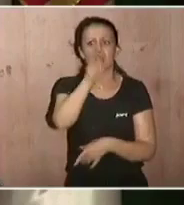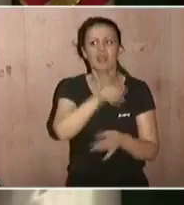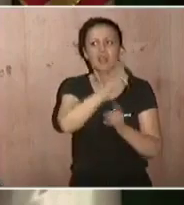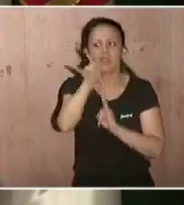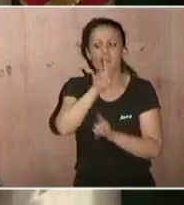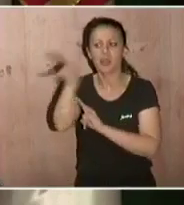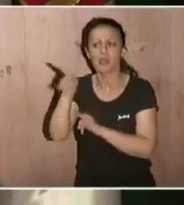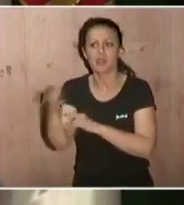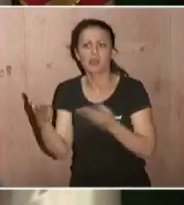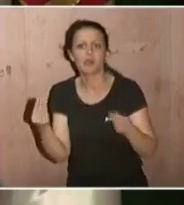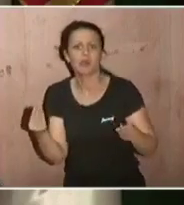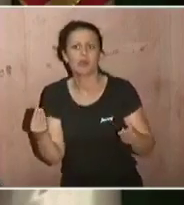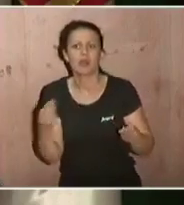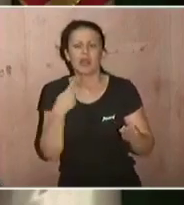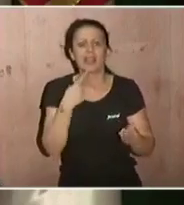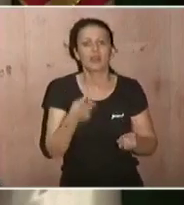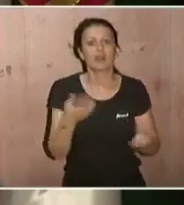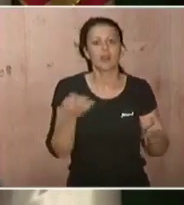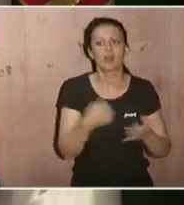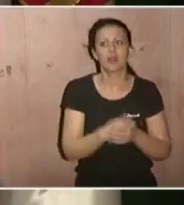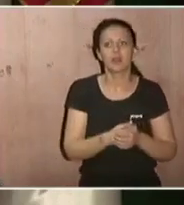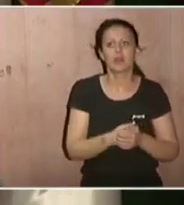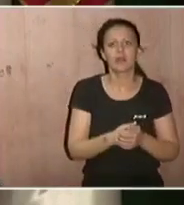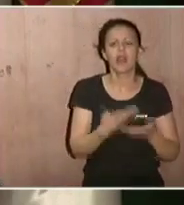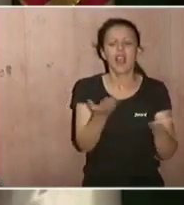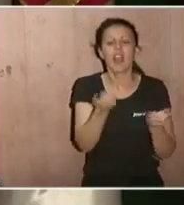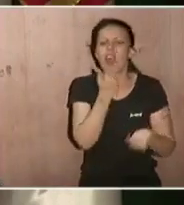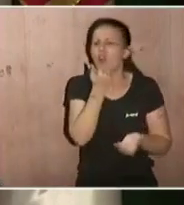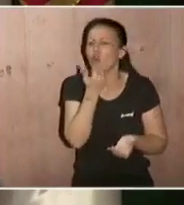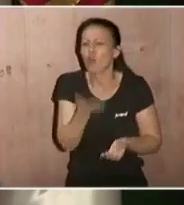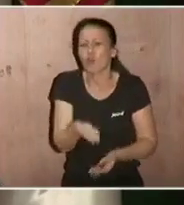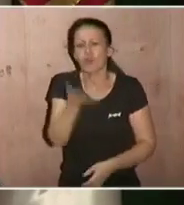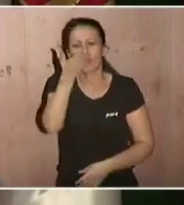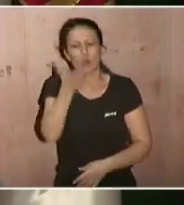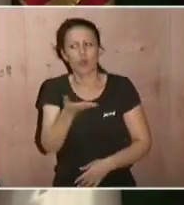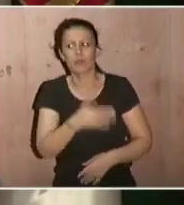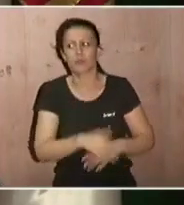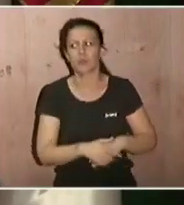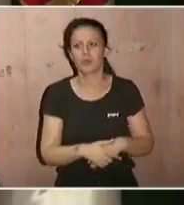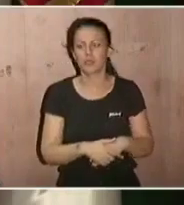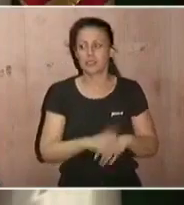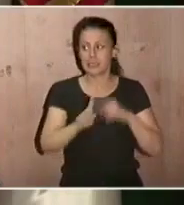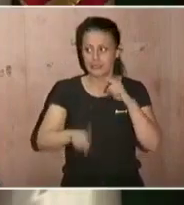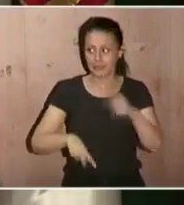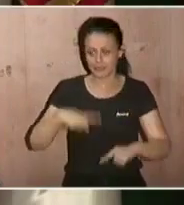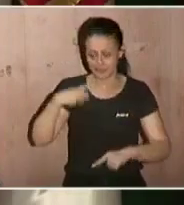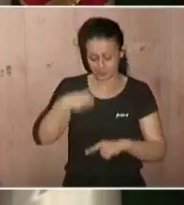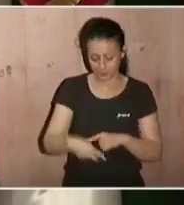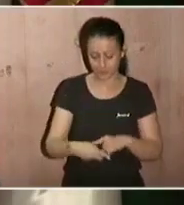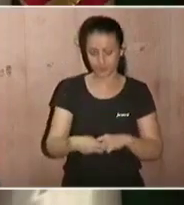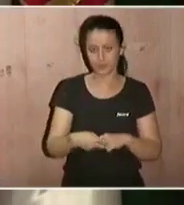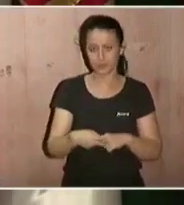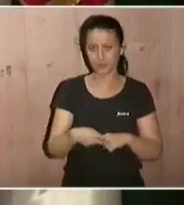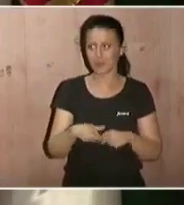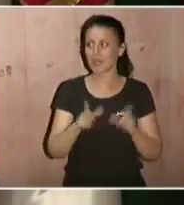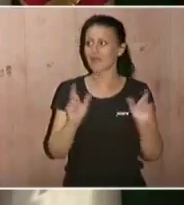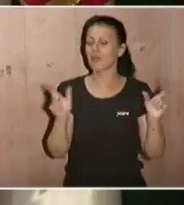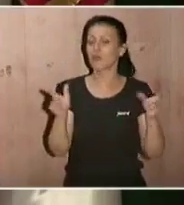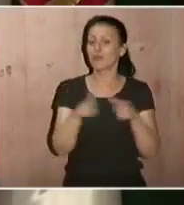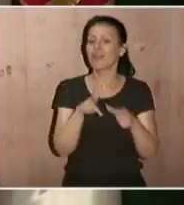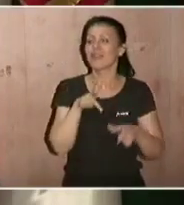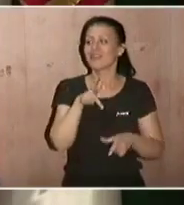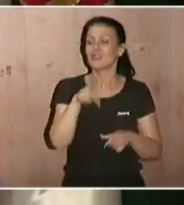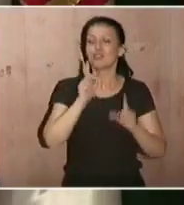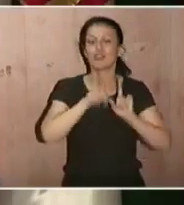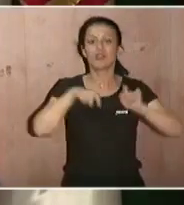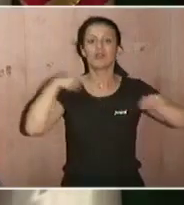el Bute le dijo, pues que ha ganado algo muy importante, oiga. Al día siguiente, en la Facultad de Derecho de Zaragoza, me encontré